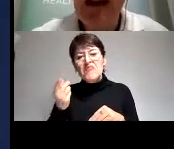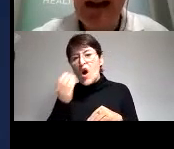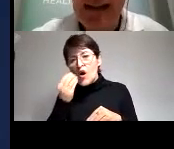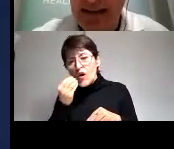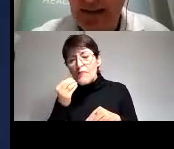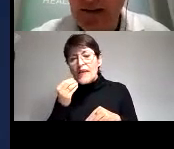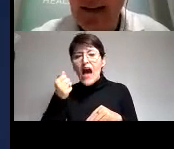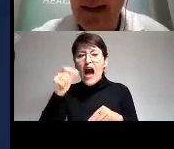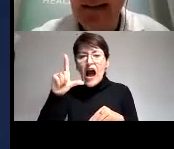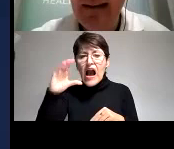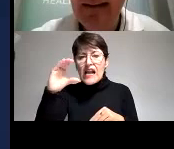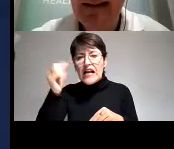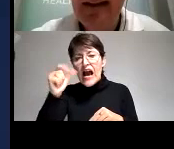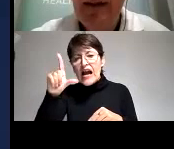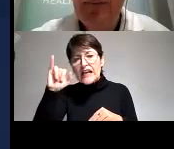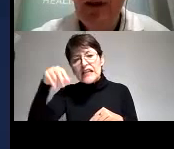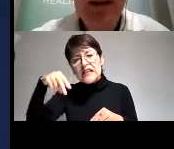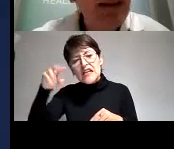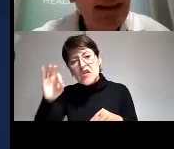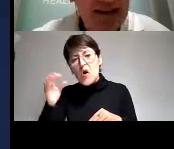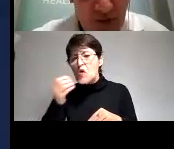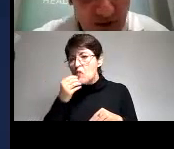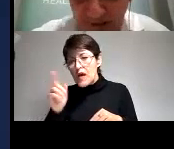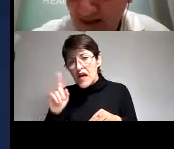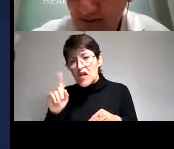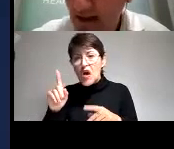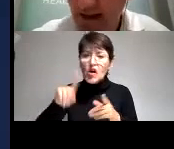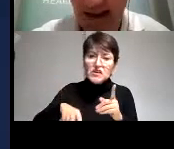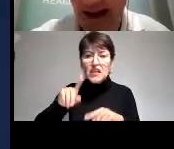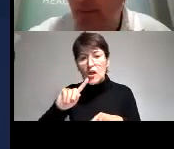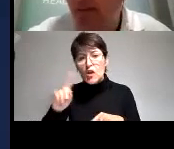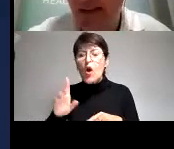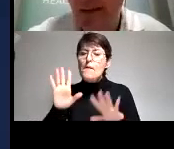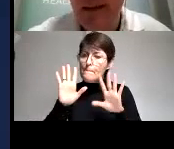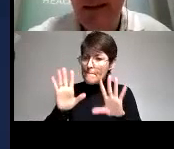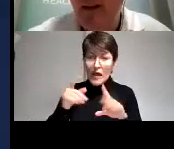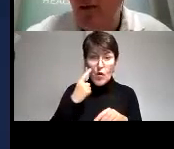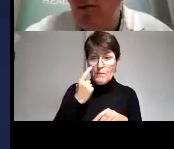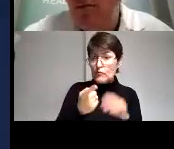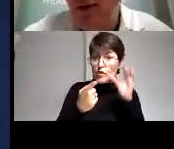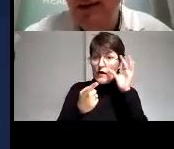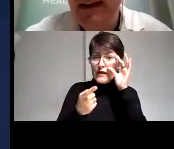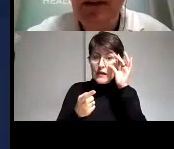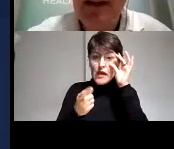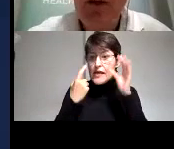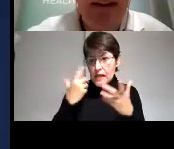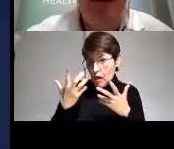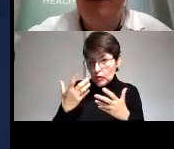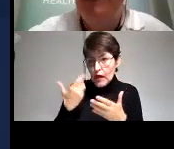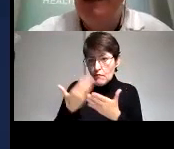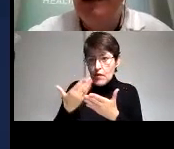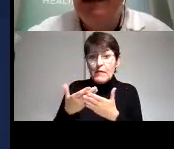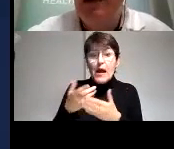alcalina o la alcalinización de la dieta, pero pensad que lo que vais a ver encaja perfectamente o mayoritariamente con la